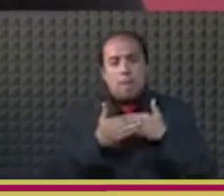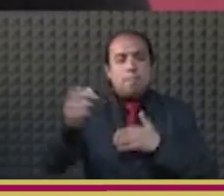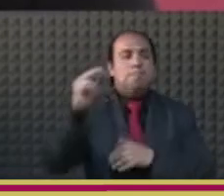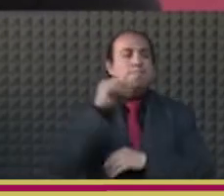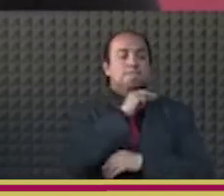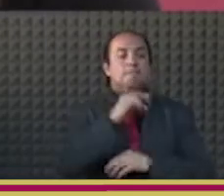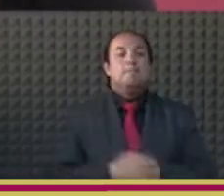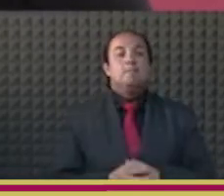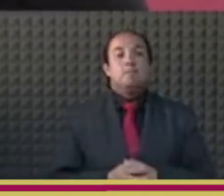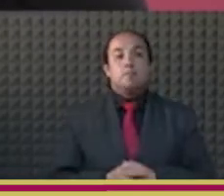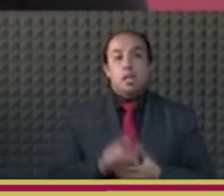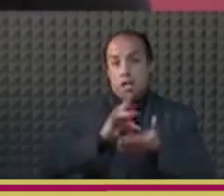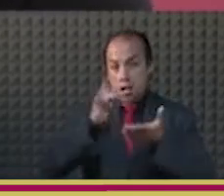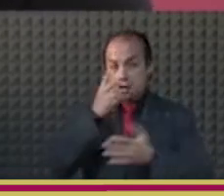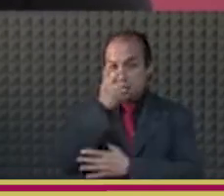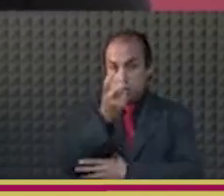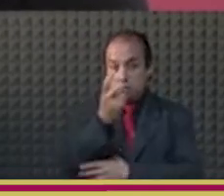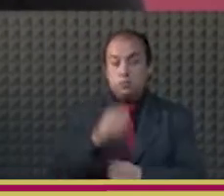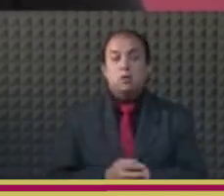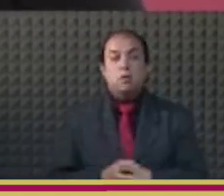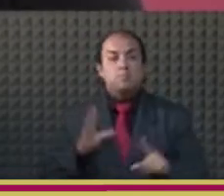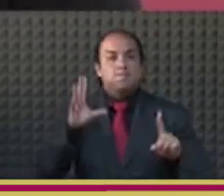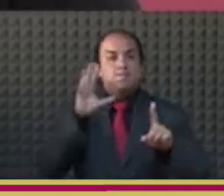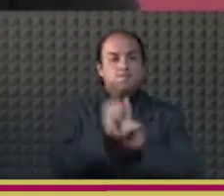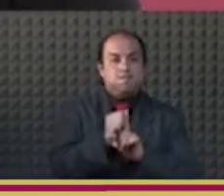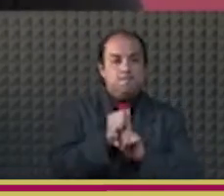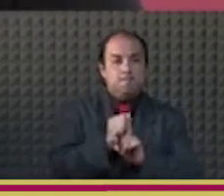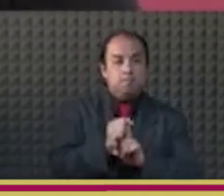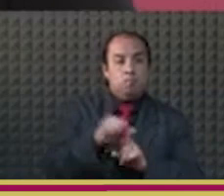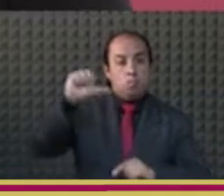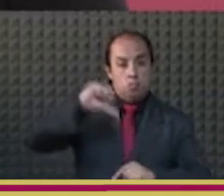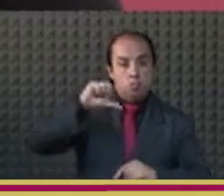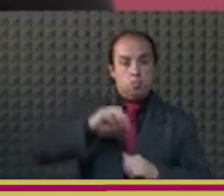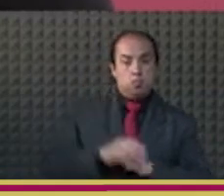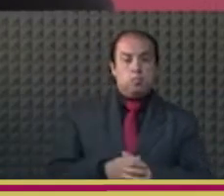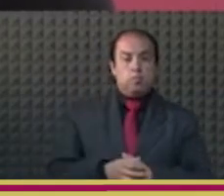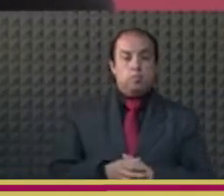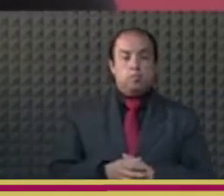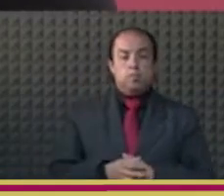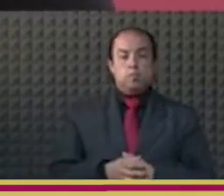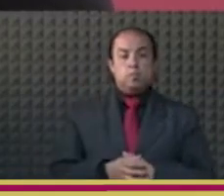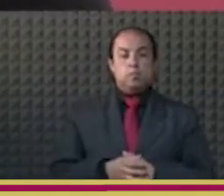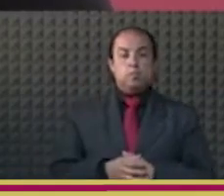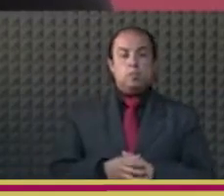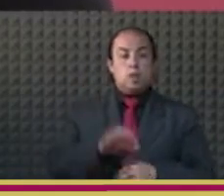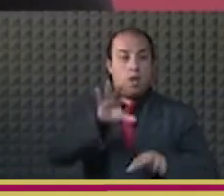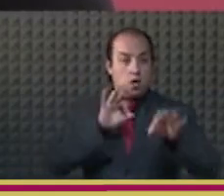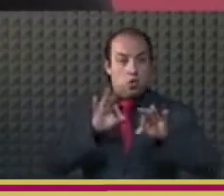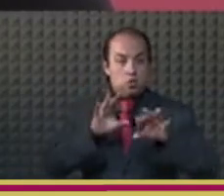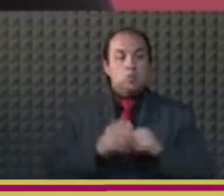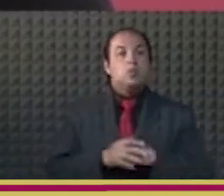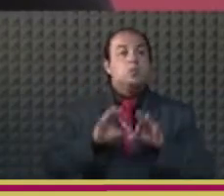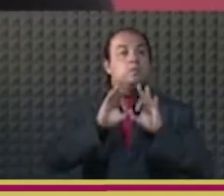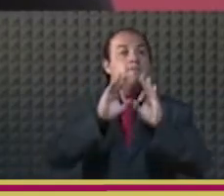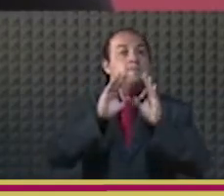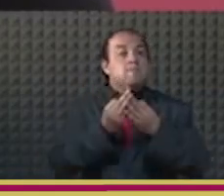rápido. Y gracias a eso hemos logrado al día de hoy poder encontrarle una